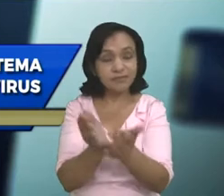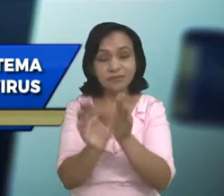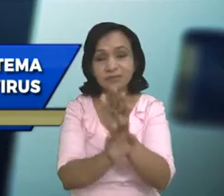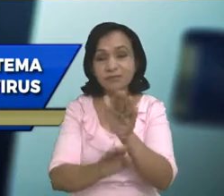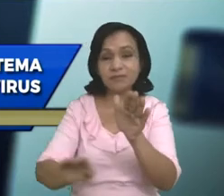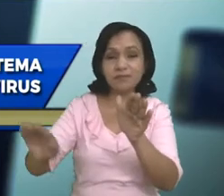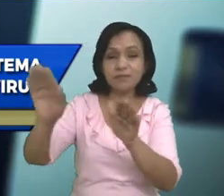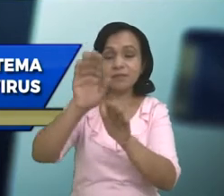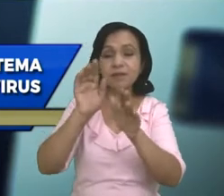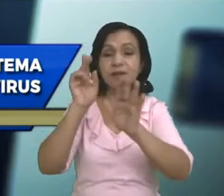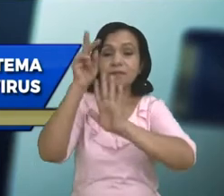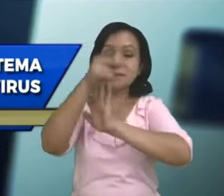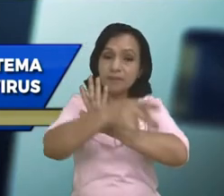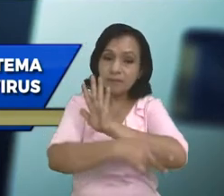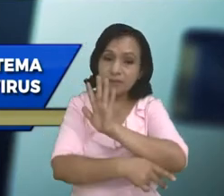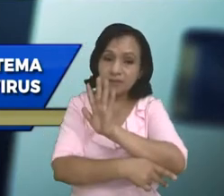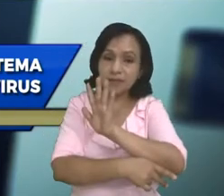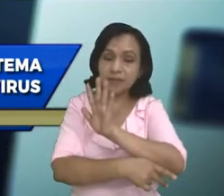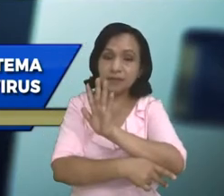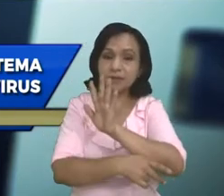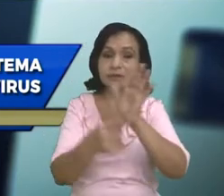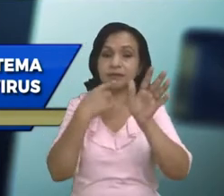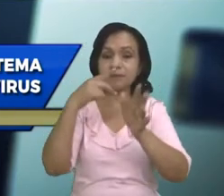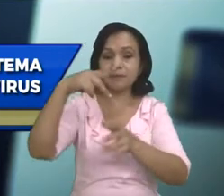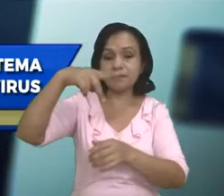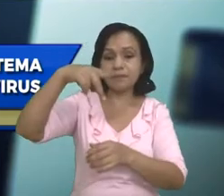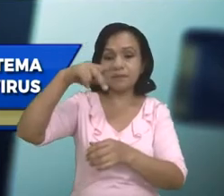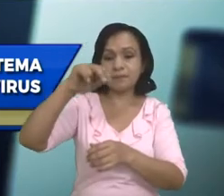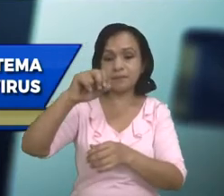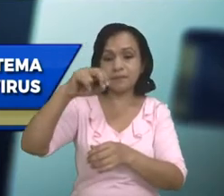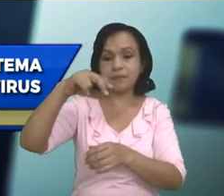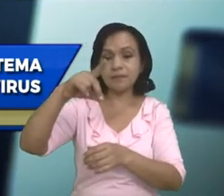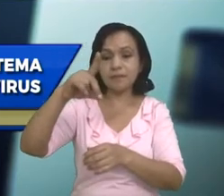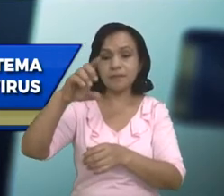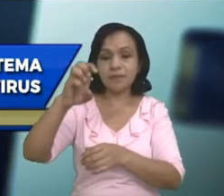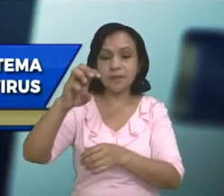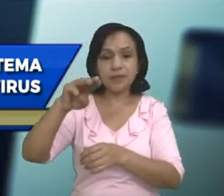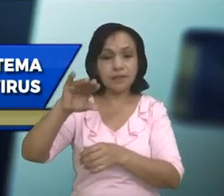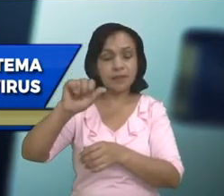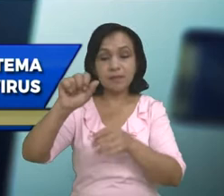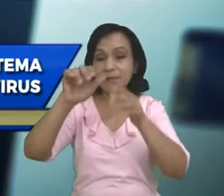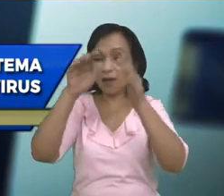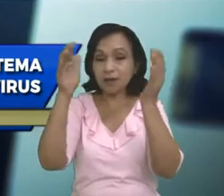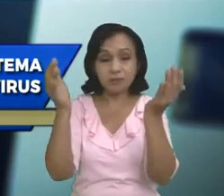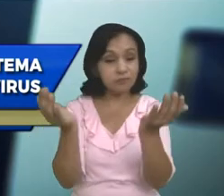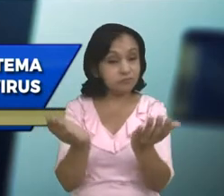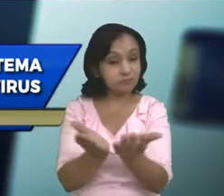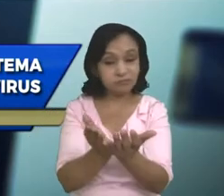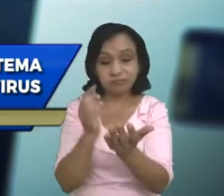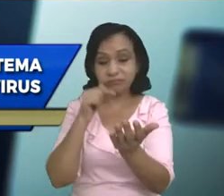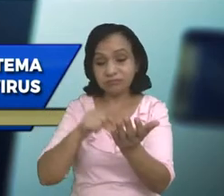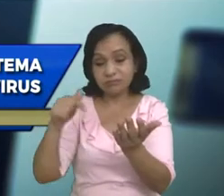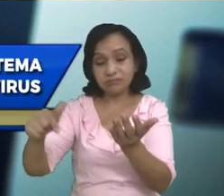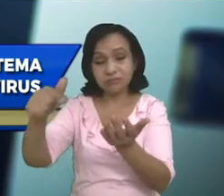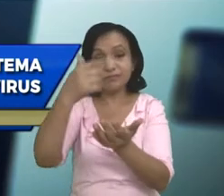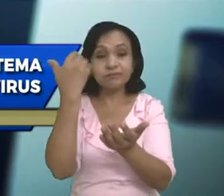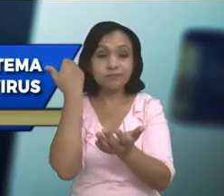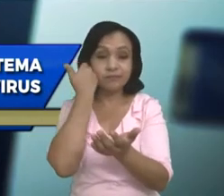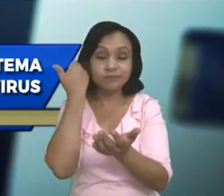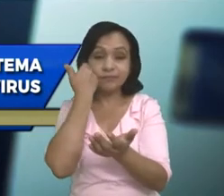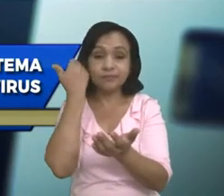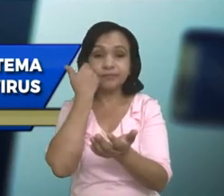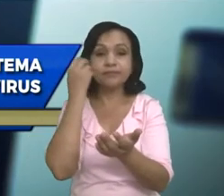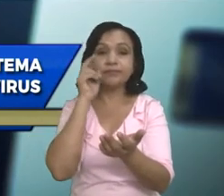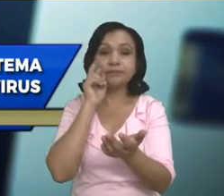una gran cantidad de países entonces la va a definir como pandemia que a esto va a dar la vuelta a todo el mundo y ya vemos que en este